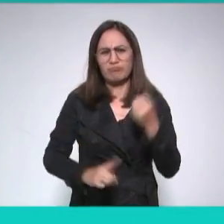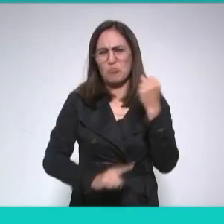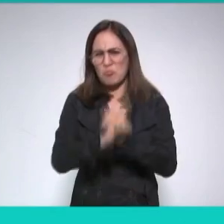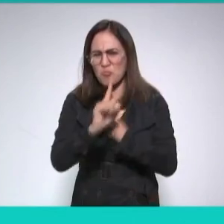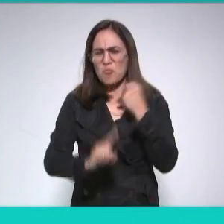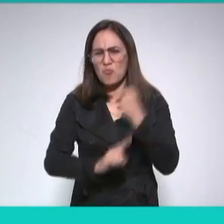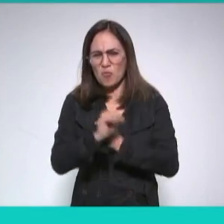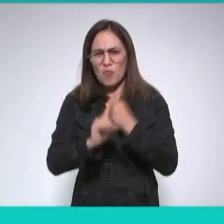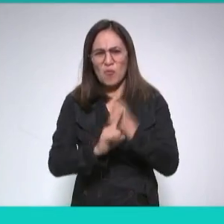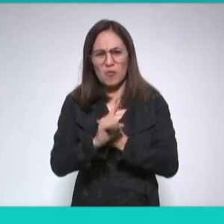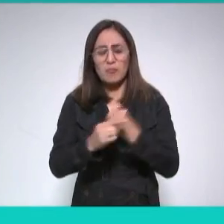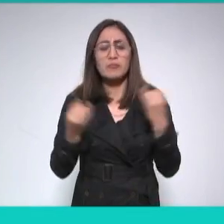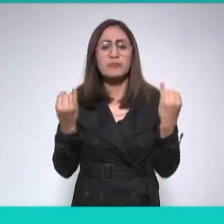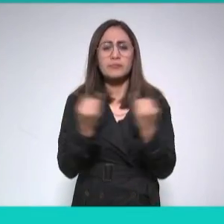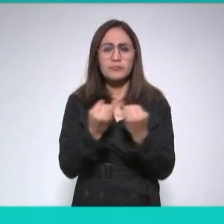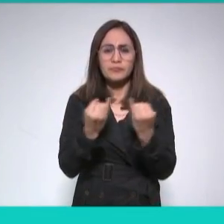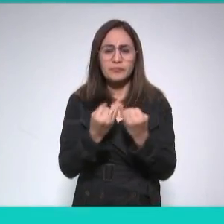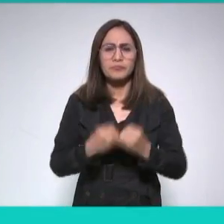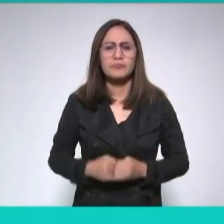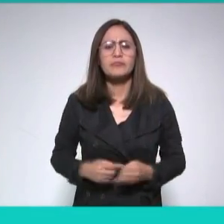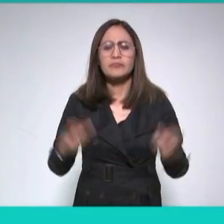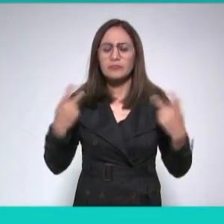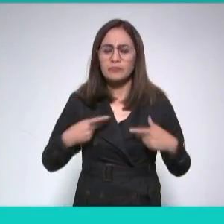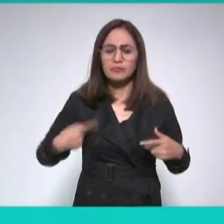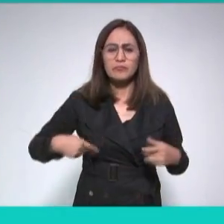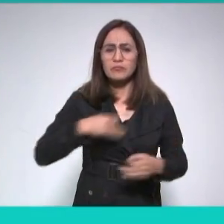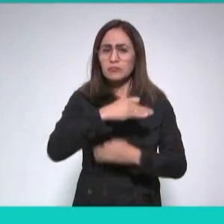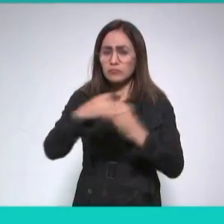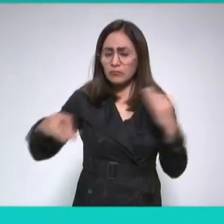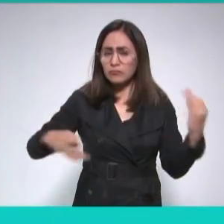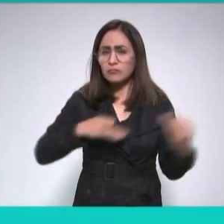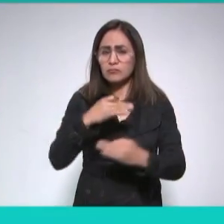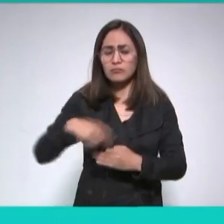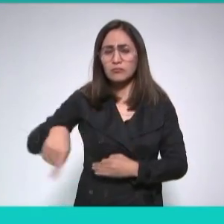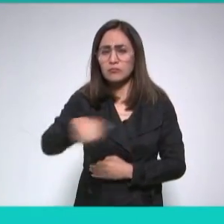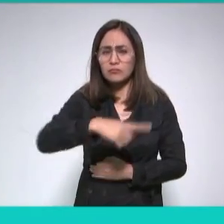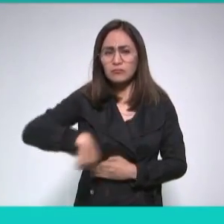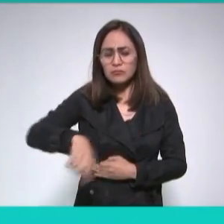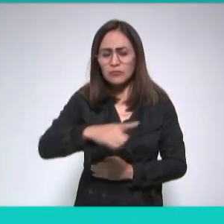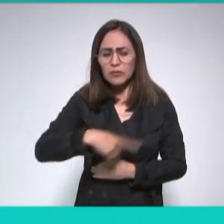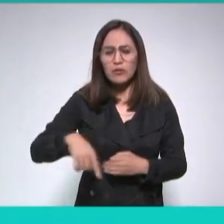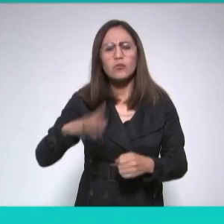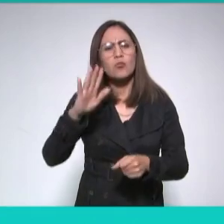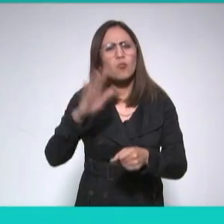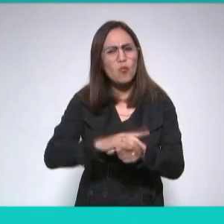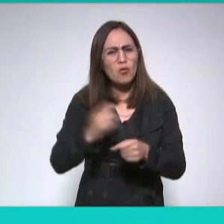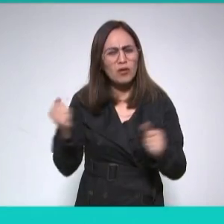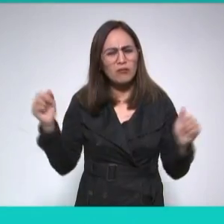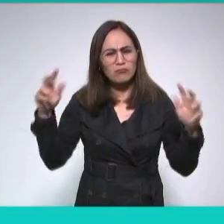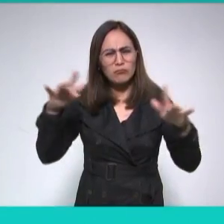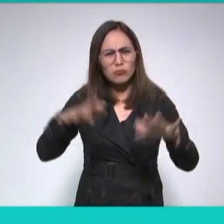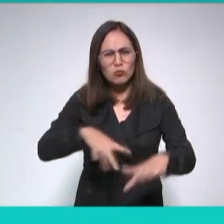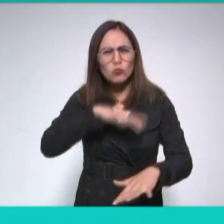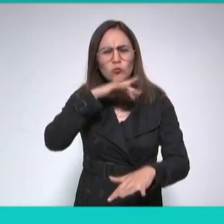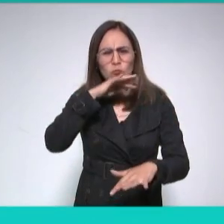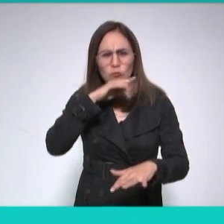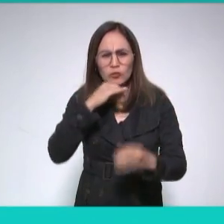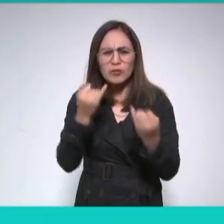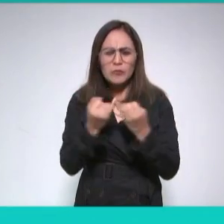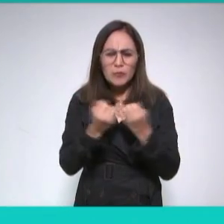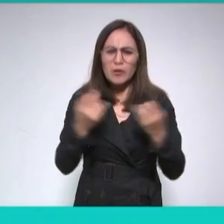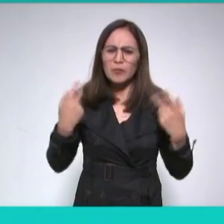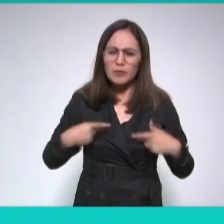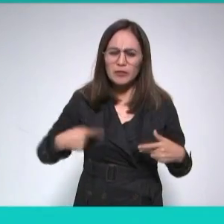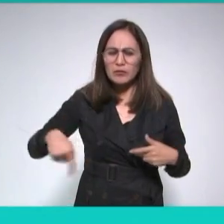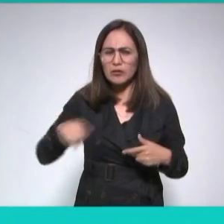y permite dar a conocer a la ciudadanía los efectos, causas, así como acciones que en el